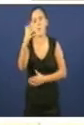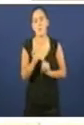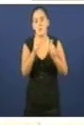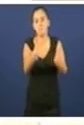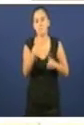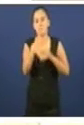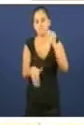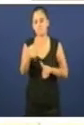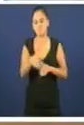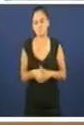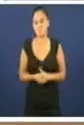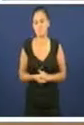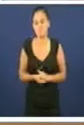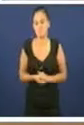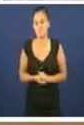votamos. votamos.